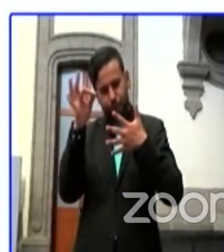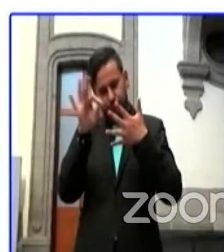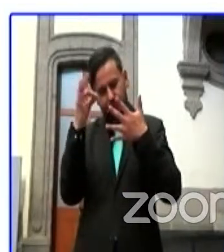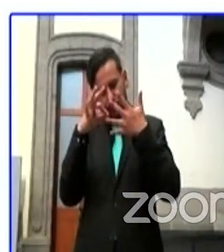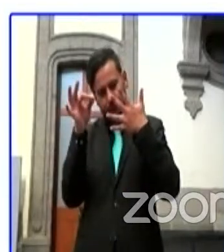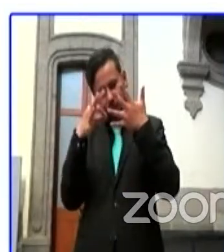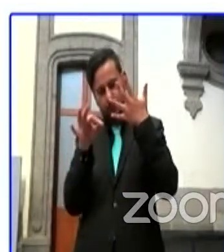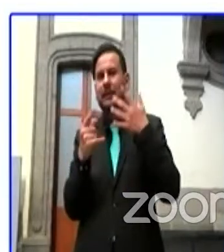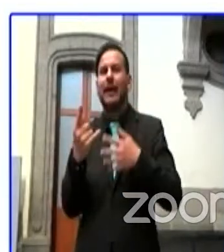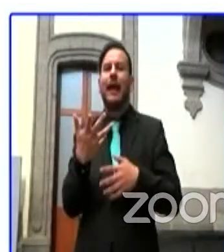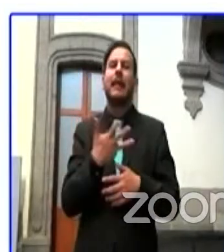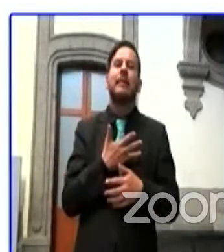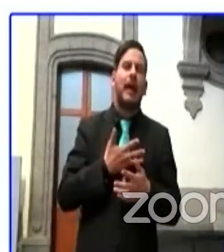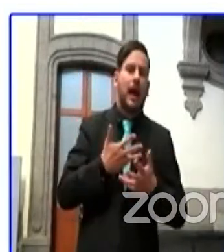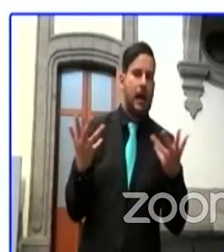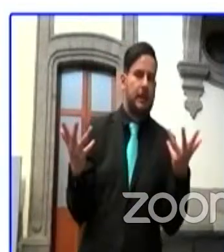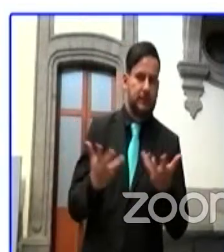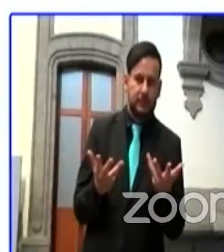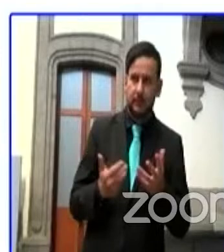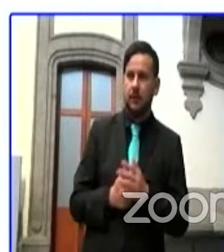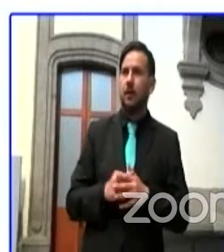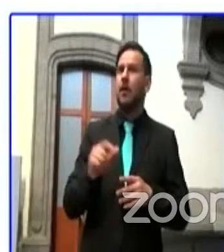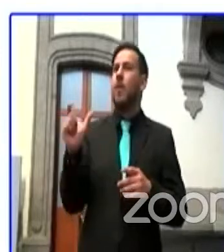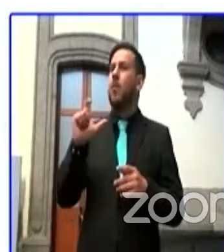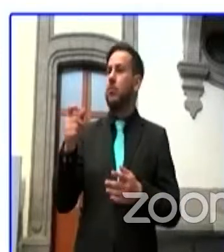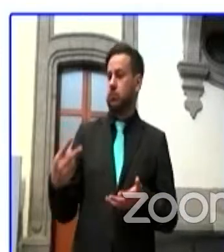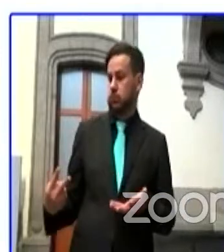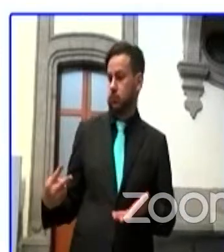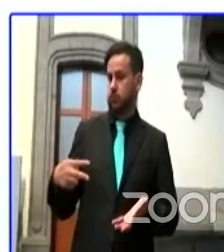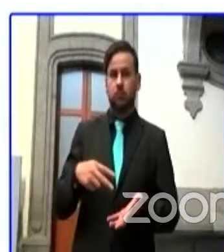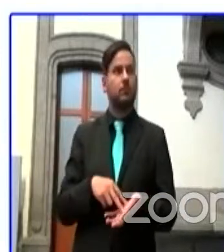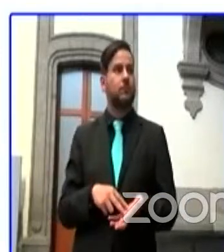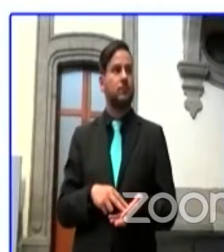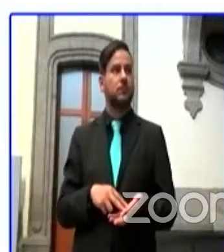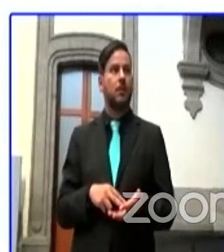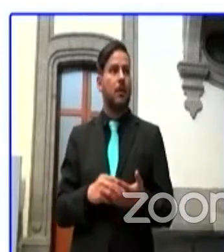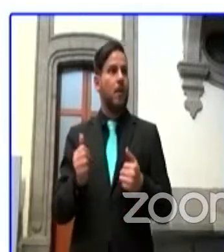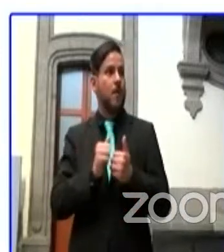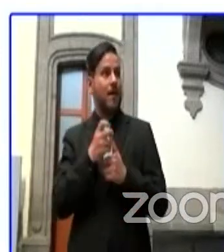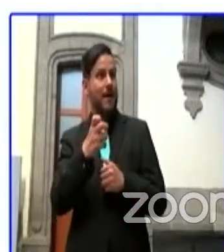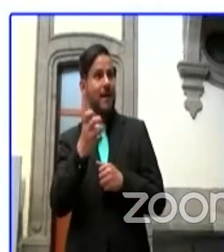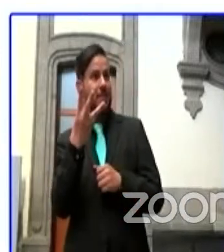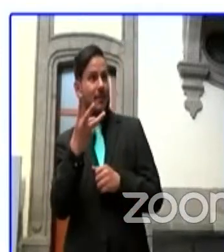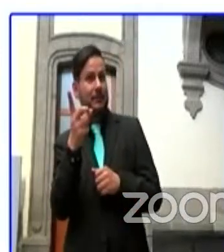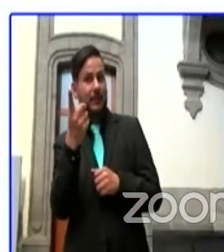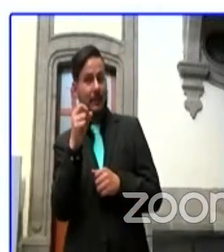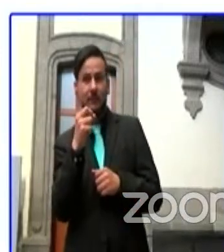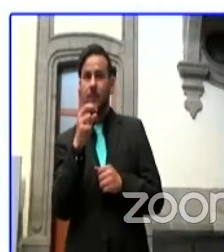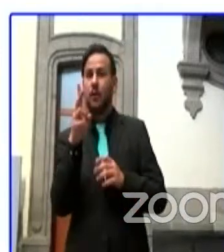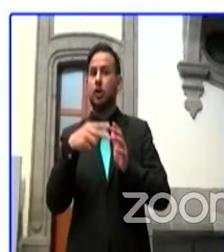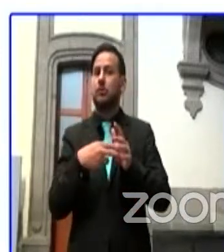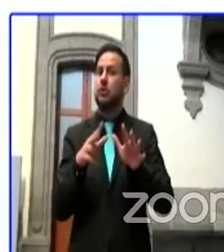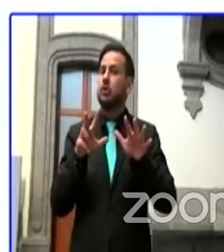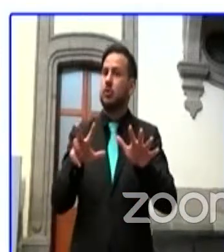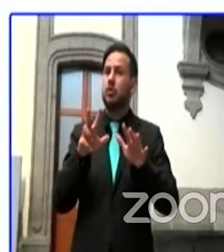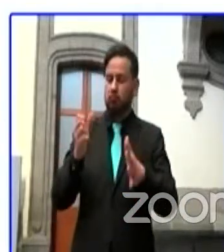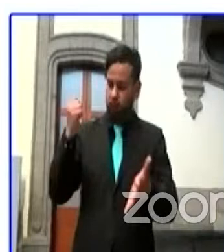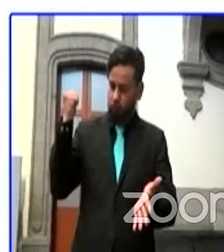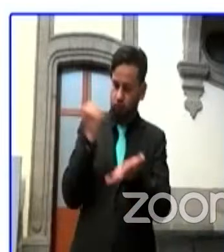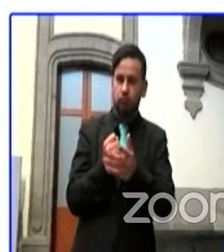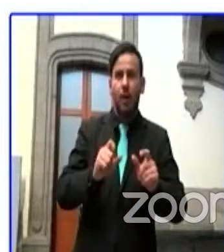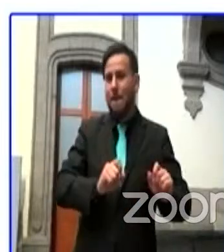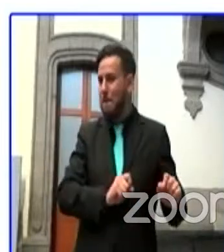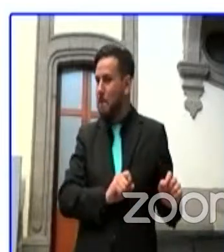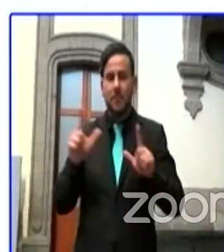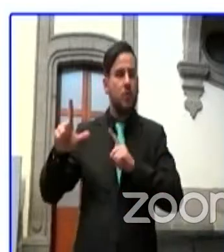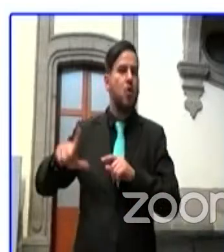qué tienen que hacer el día de su toma de protesta. Y a partir de ahí, el 3 de diciembre de 2018, se publica en el Diario Oficial